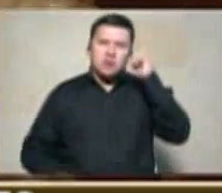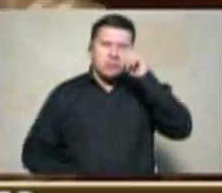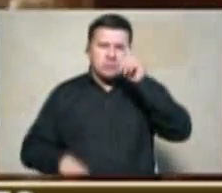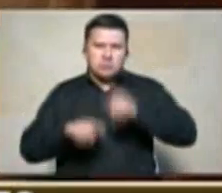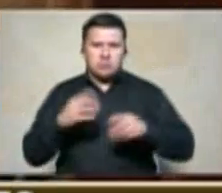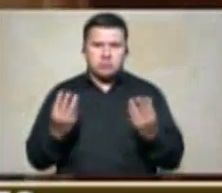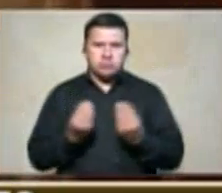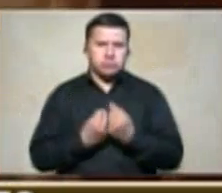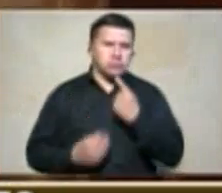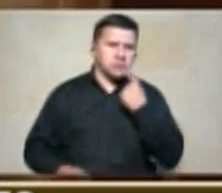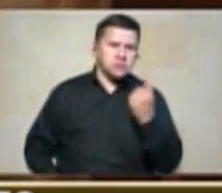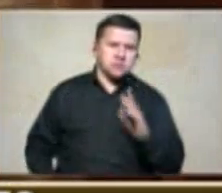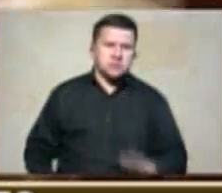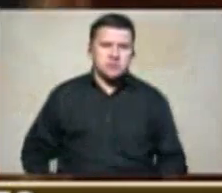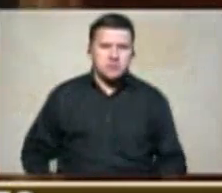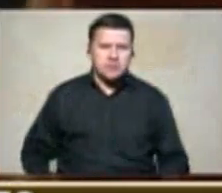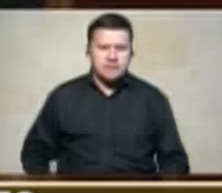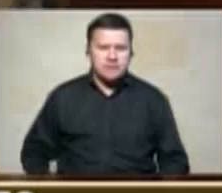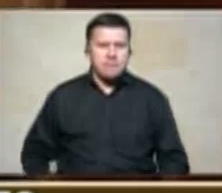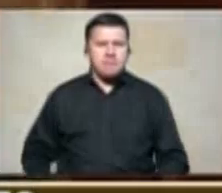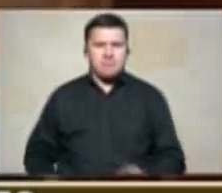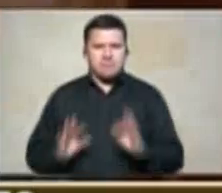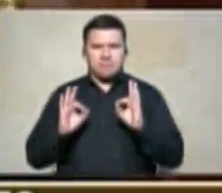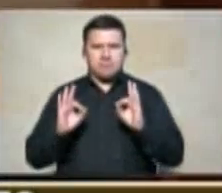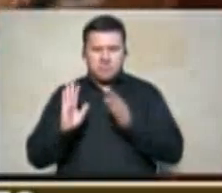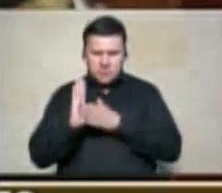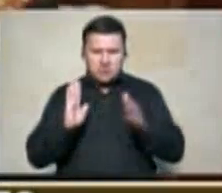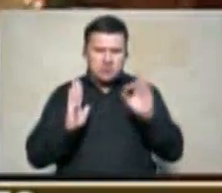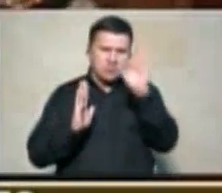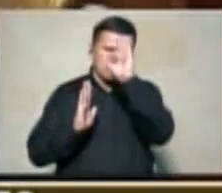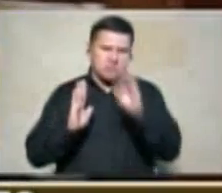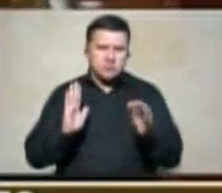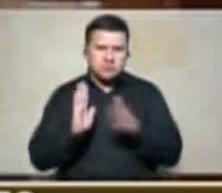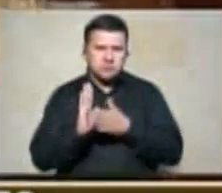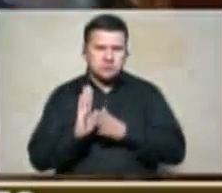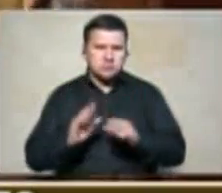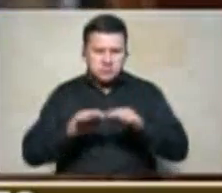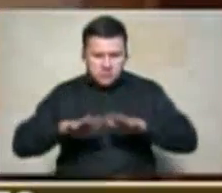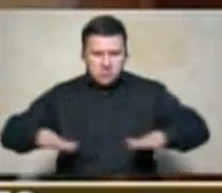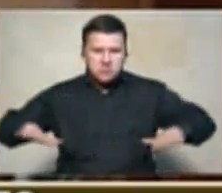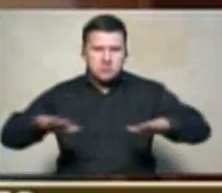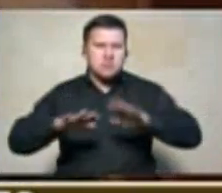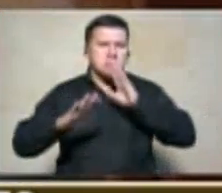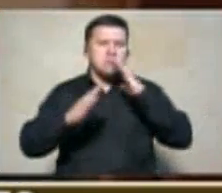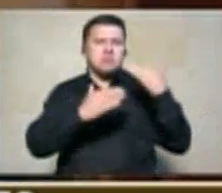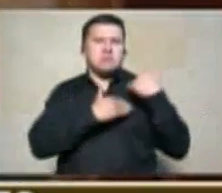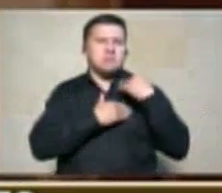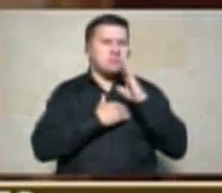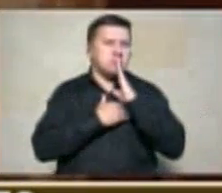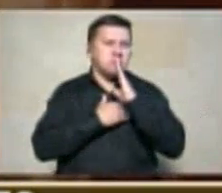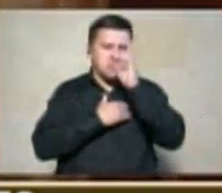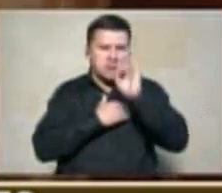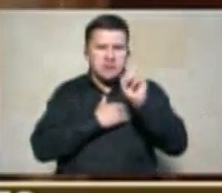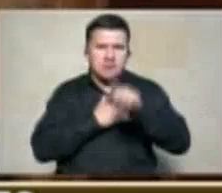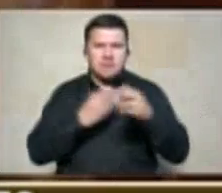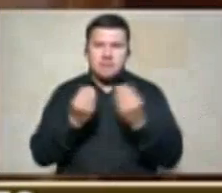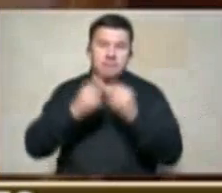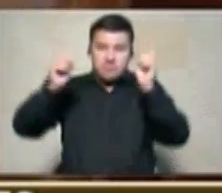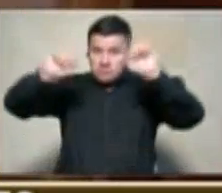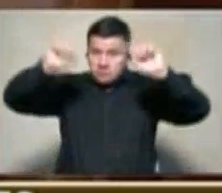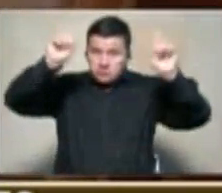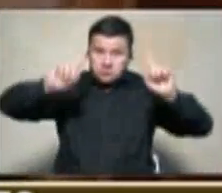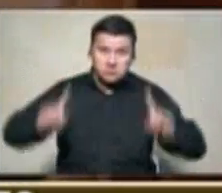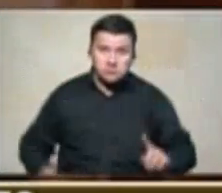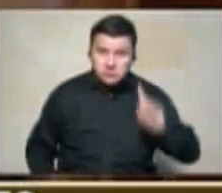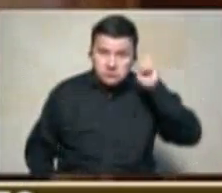porcentaje de tierras en manos de quien la debe tener. No, señor. El gobierno tiene que garantizar un